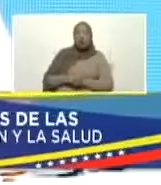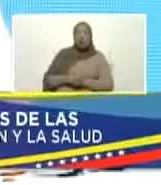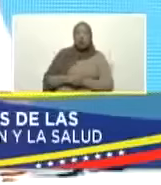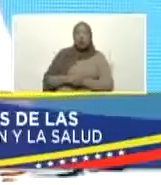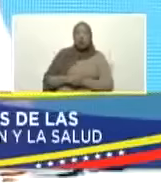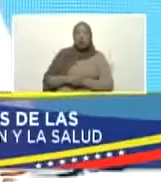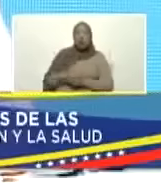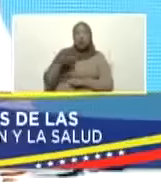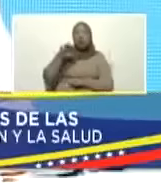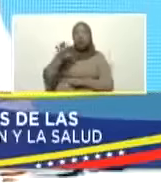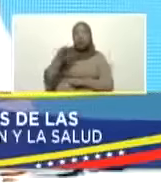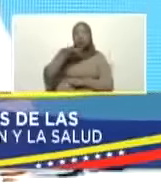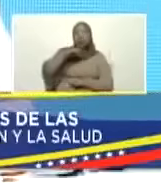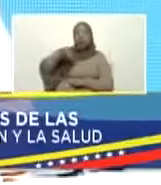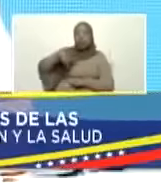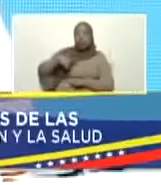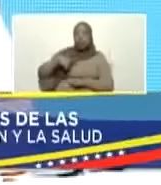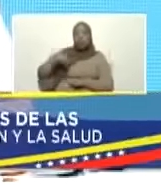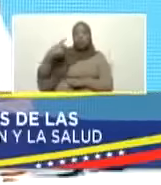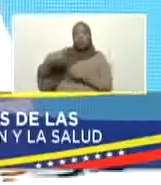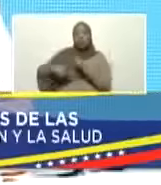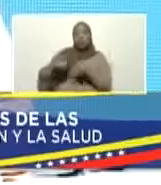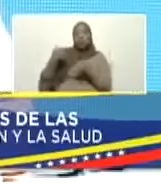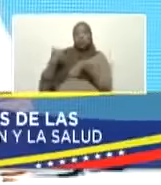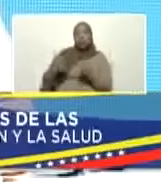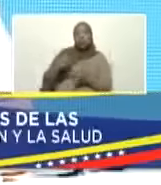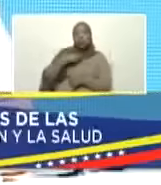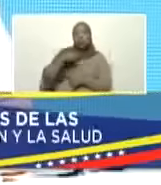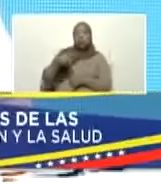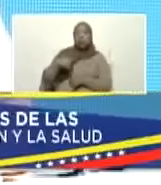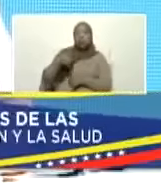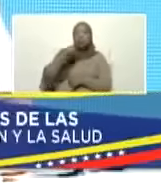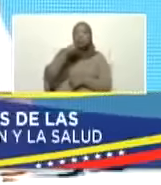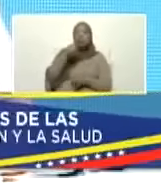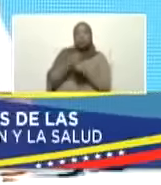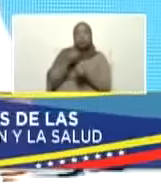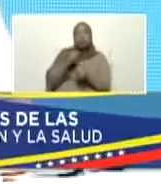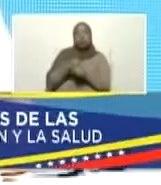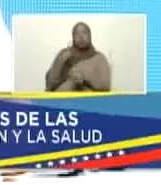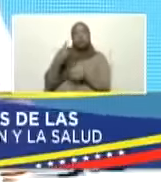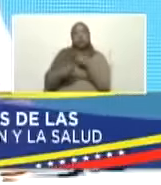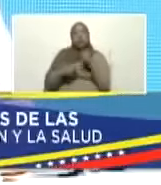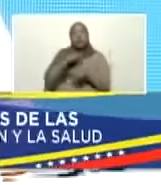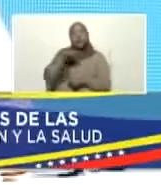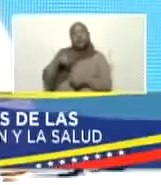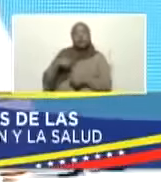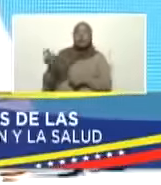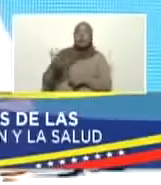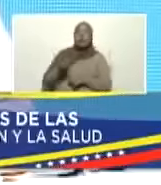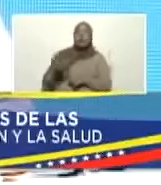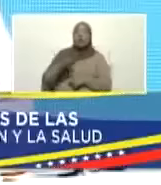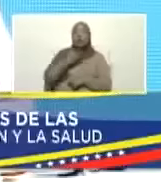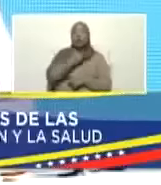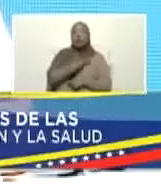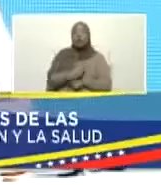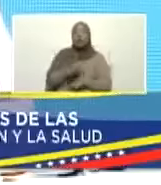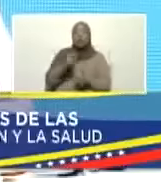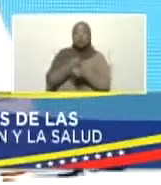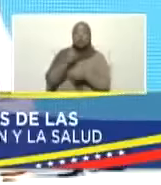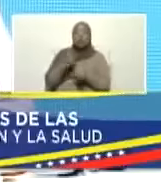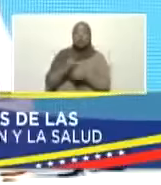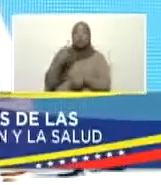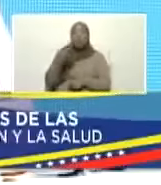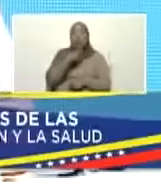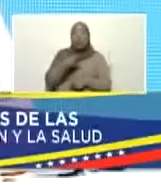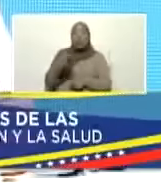Somos la patria. Somos la familia. Somos los grandes de Venezuela, que nadie lo dude. Cuando usted quiera